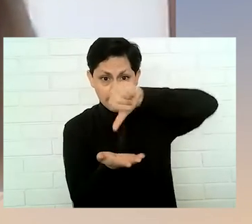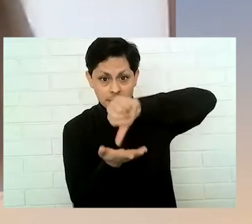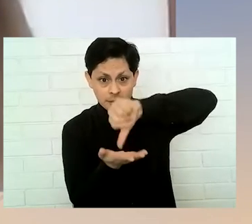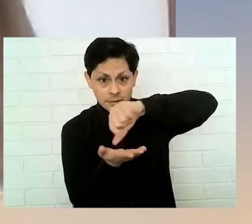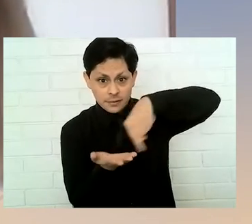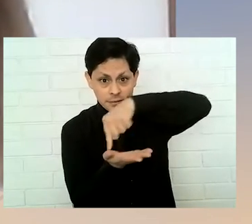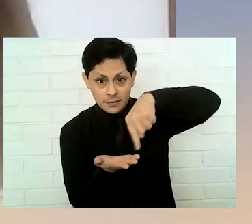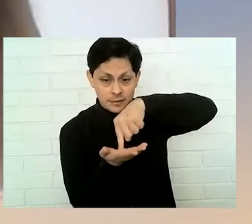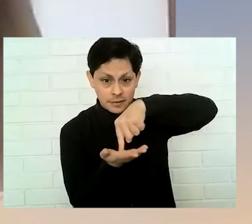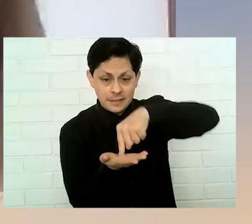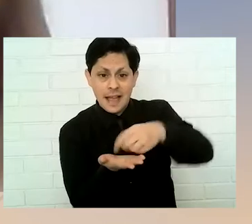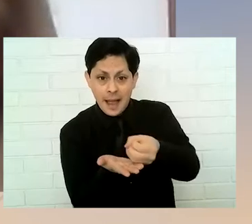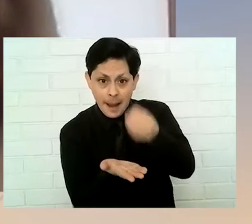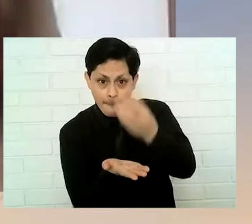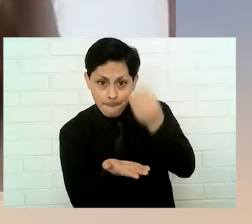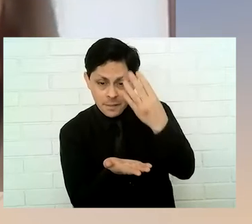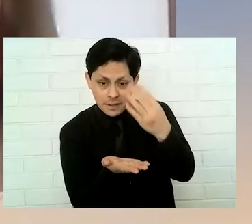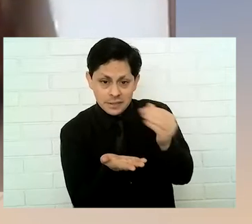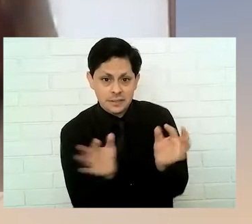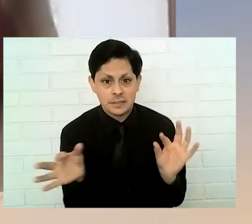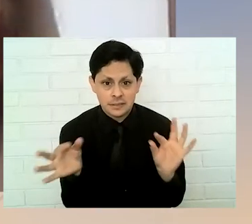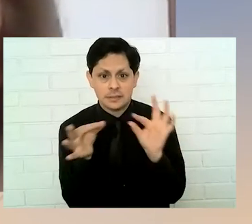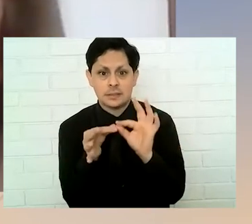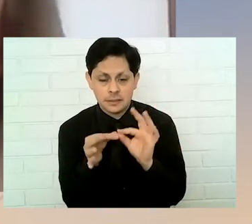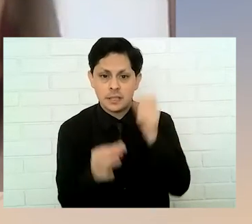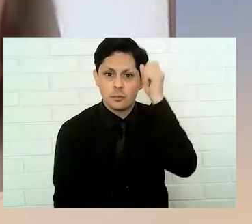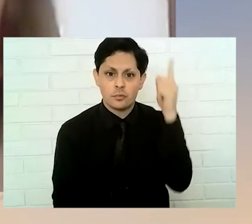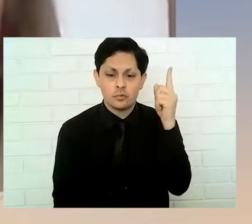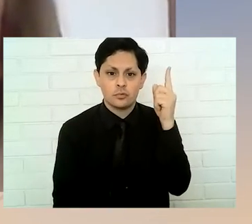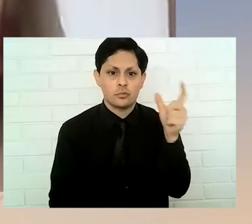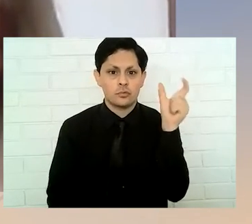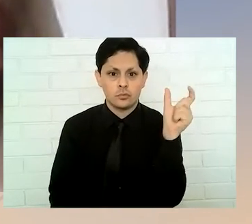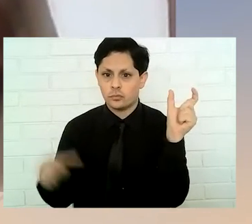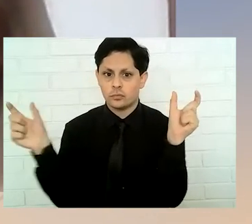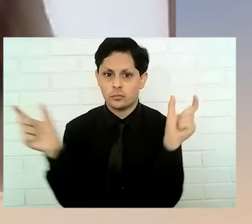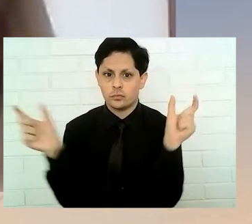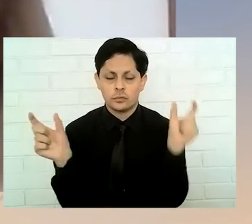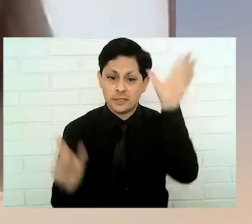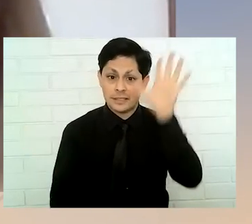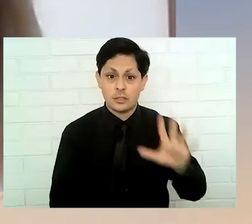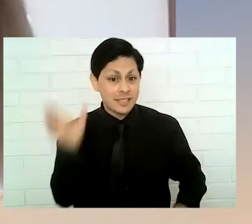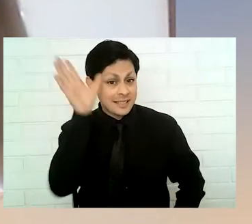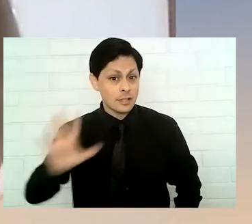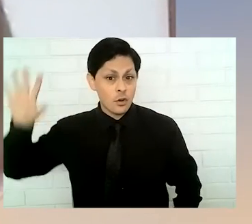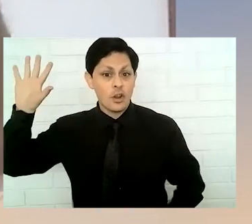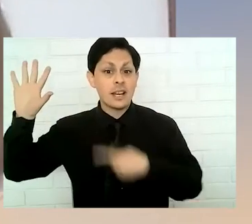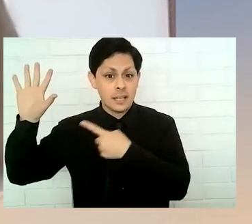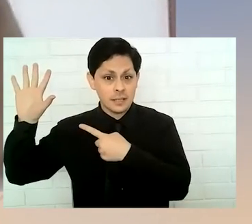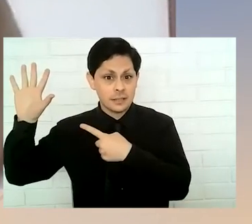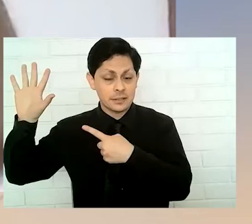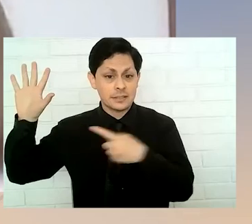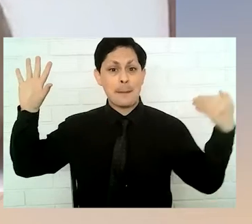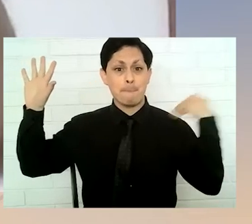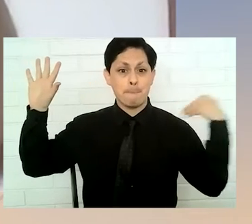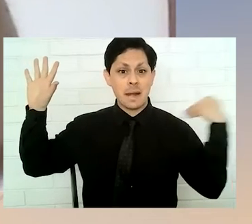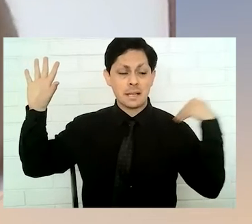está articulado con la comprensión de la relación dialógica entre teoría y práctica. Yo creo que ahí es